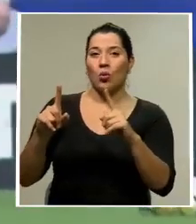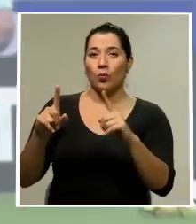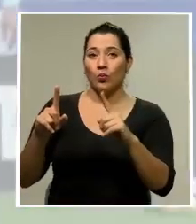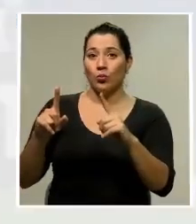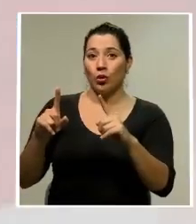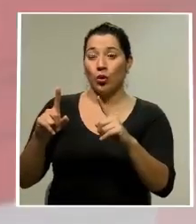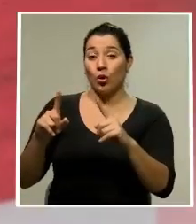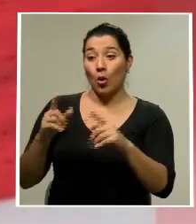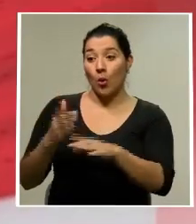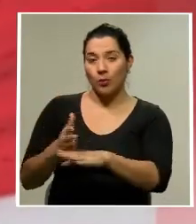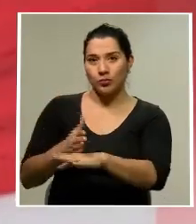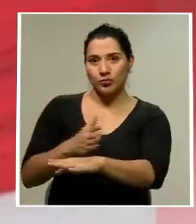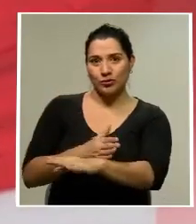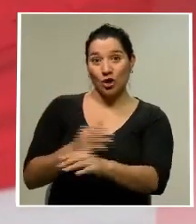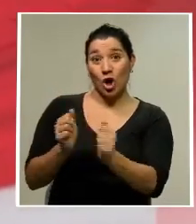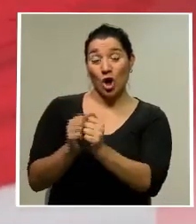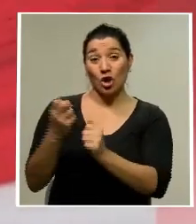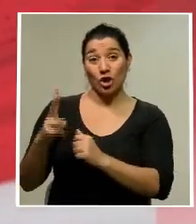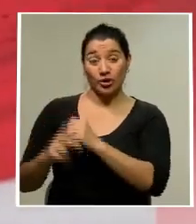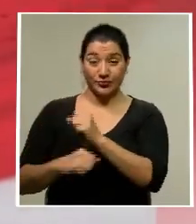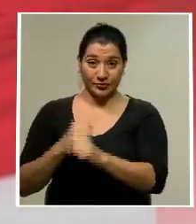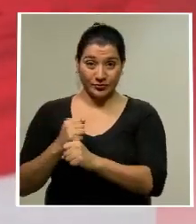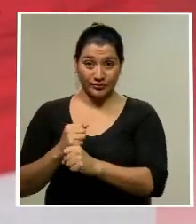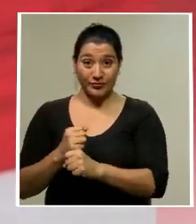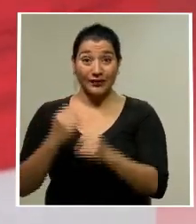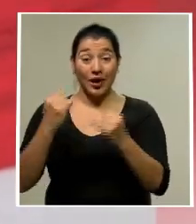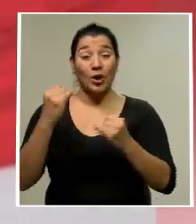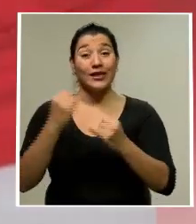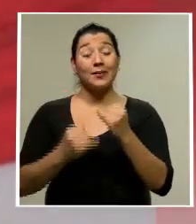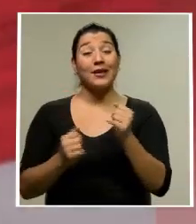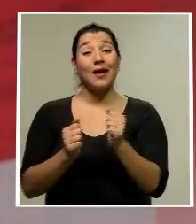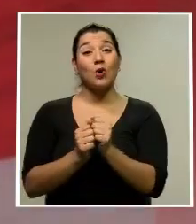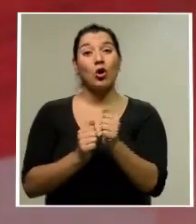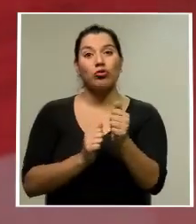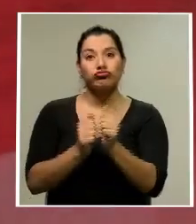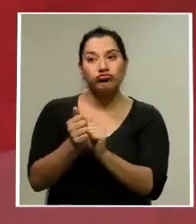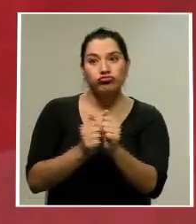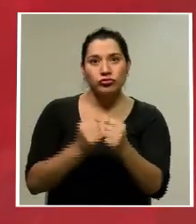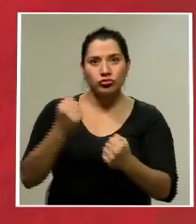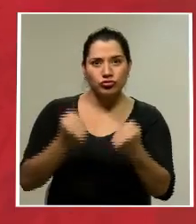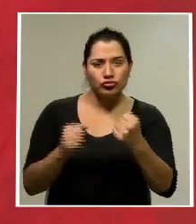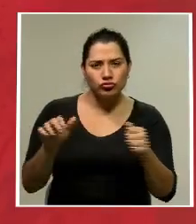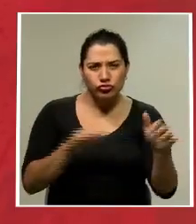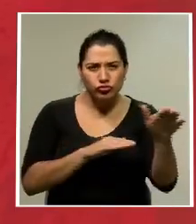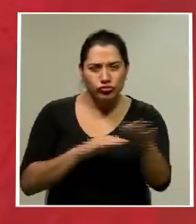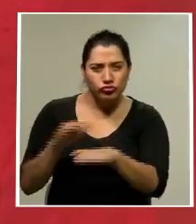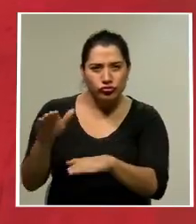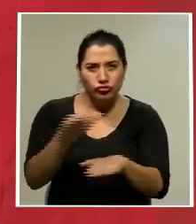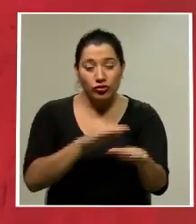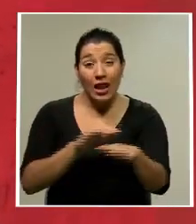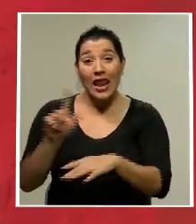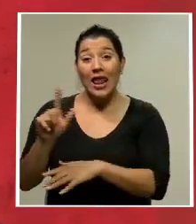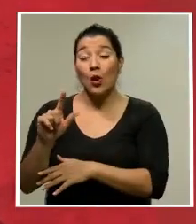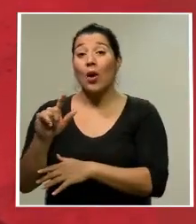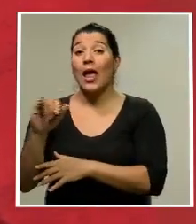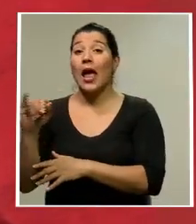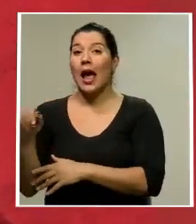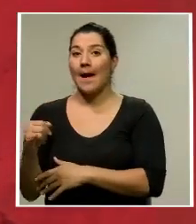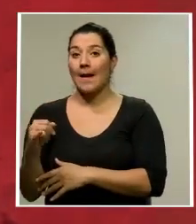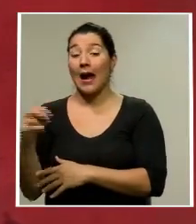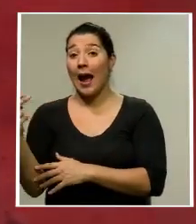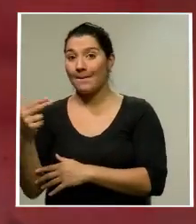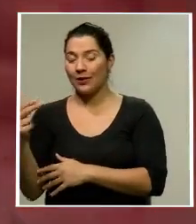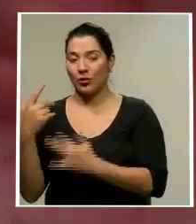años. Finalizamos con el deporte de los motores. Impotente en las últimas 5 carreras, Lewis Hamilton espera que el Gran Premio de